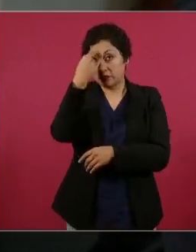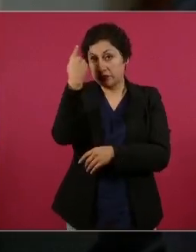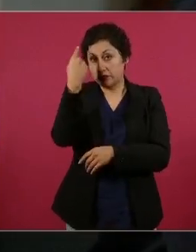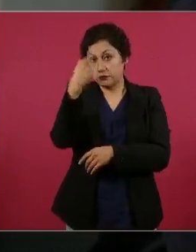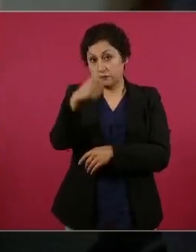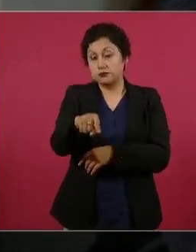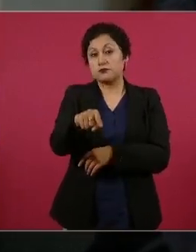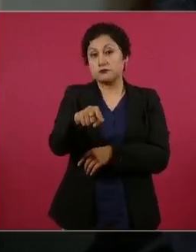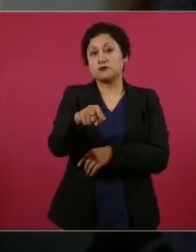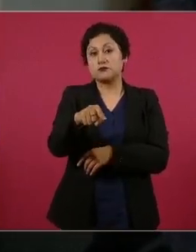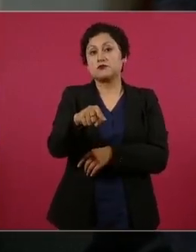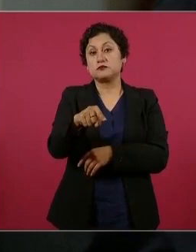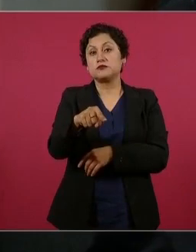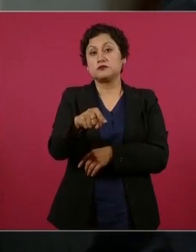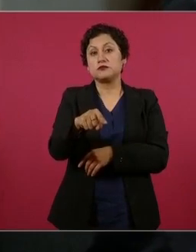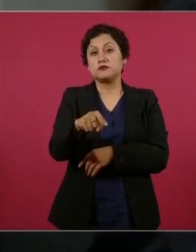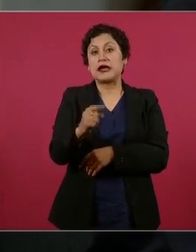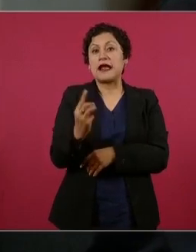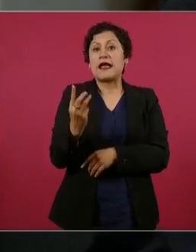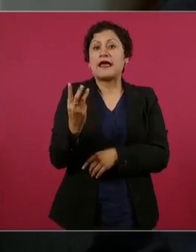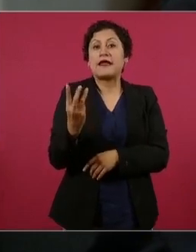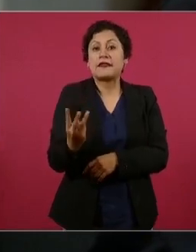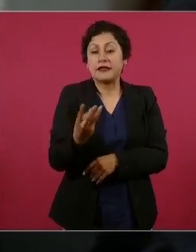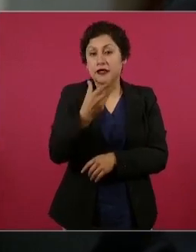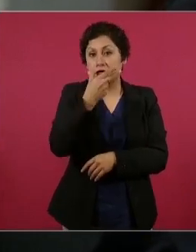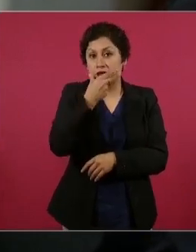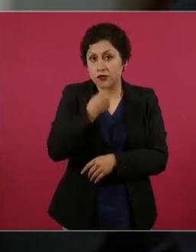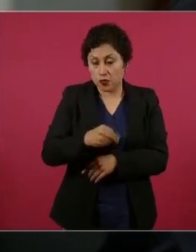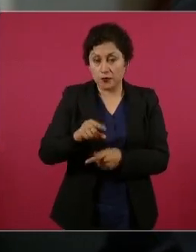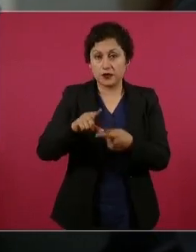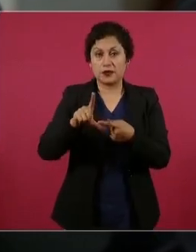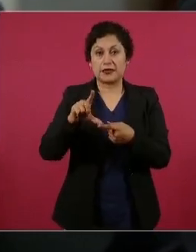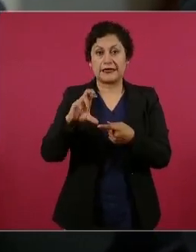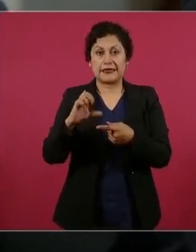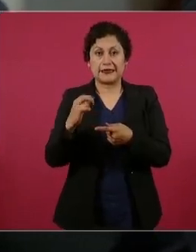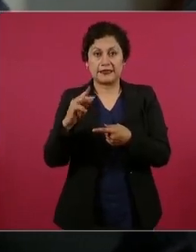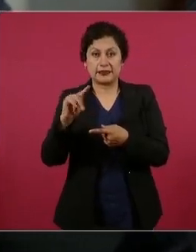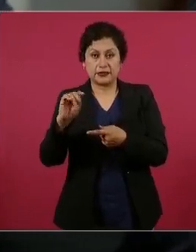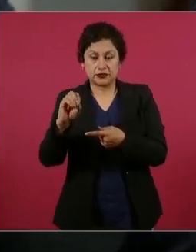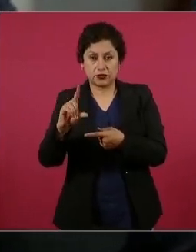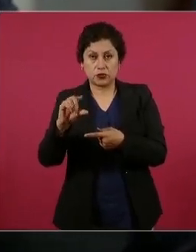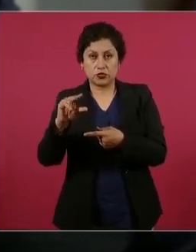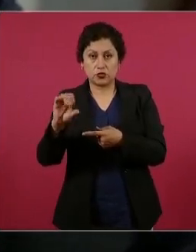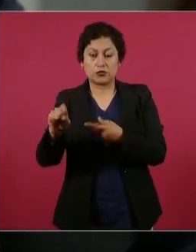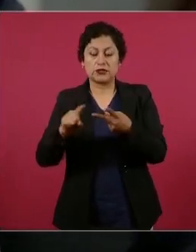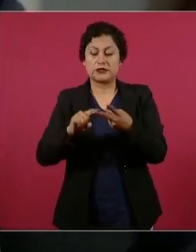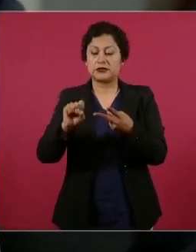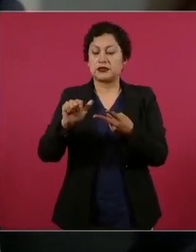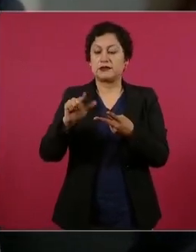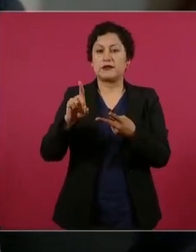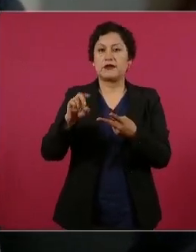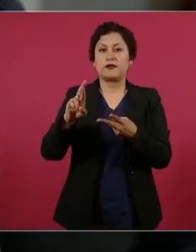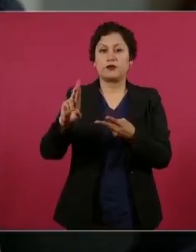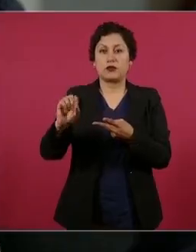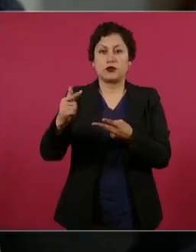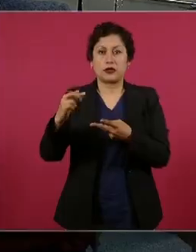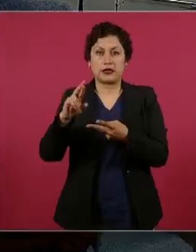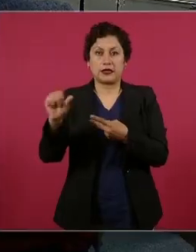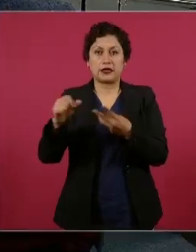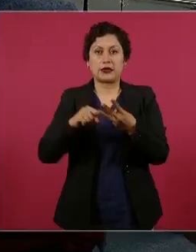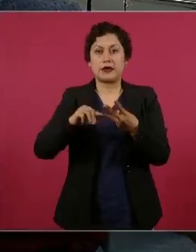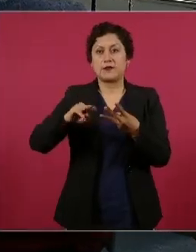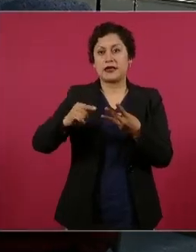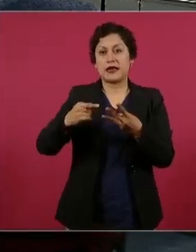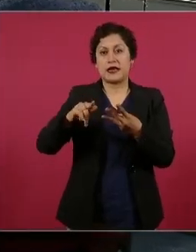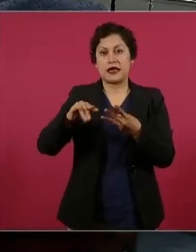reintegración de tres de sus miembros fundadores, Ernesto Luis de la Cruz, Salvador Guerra López y Miguel Ángel de la